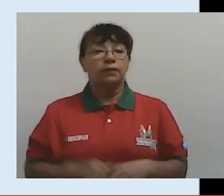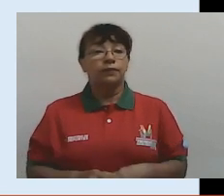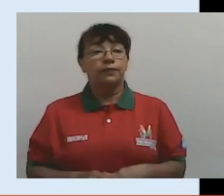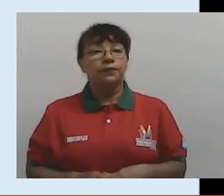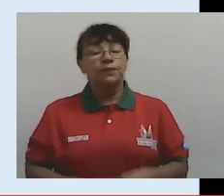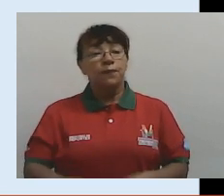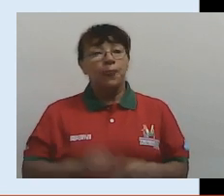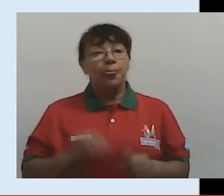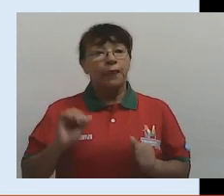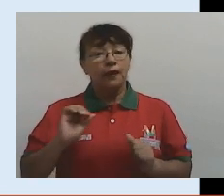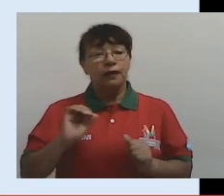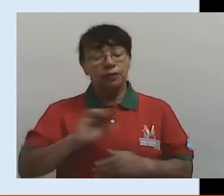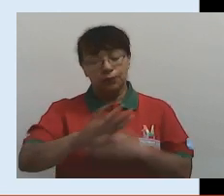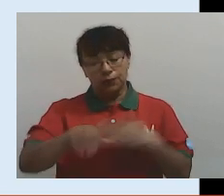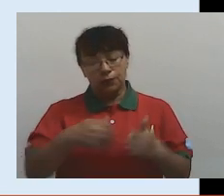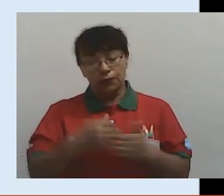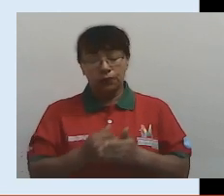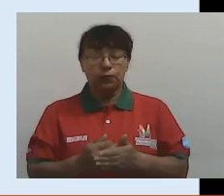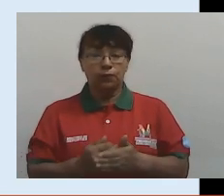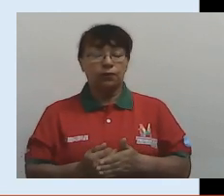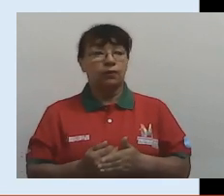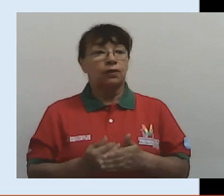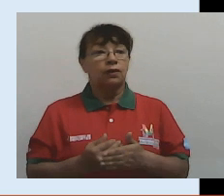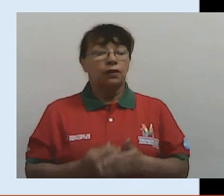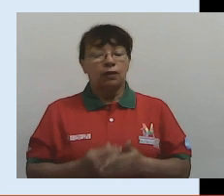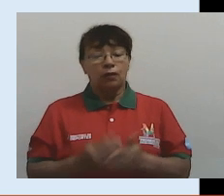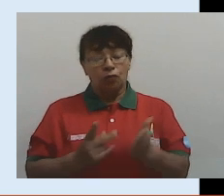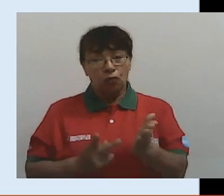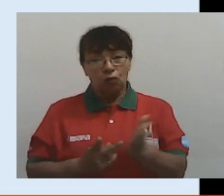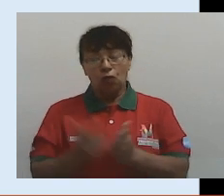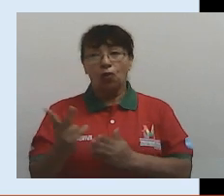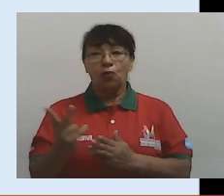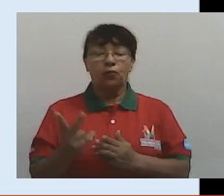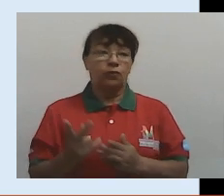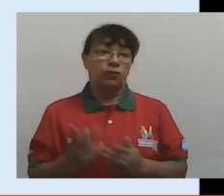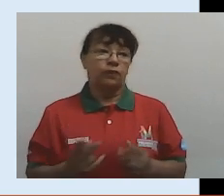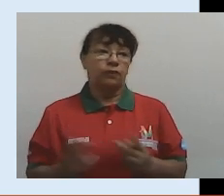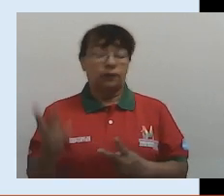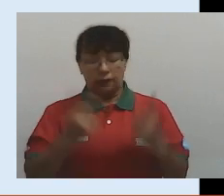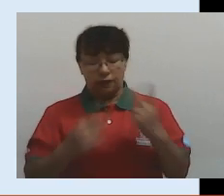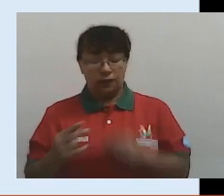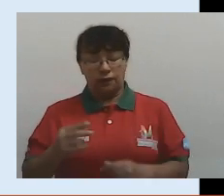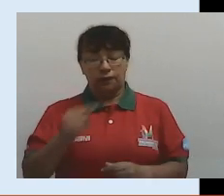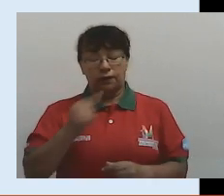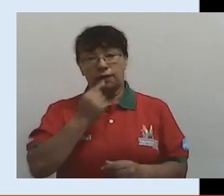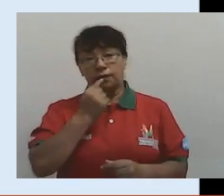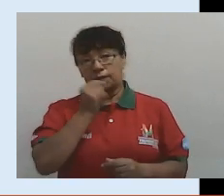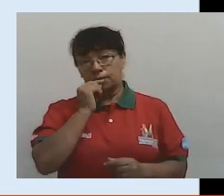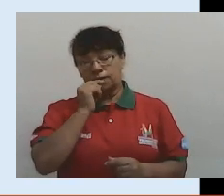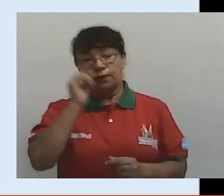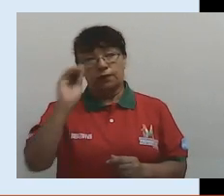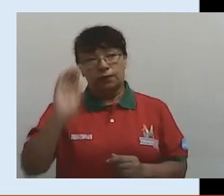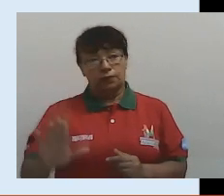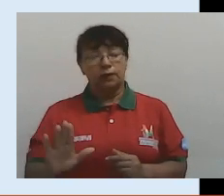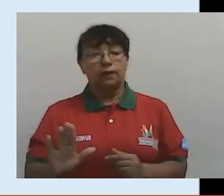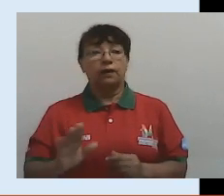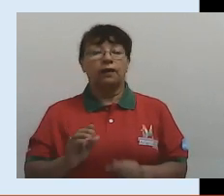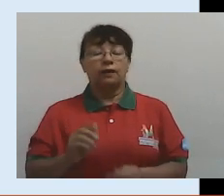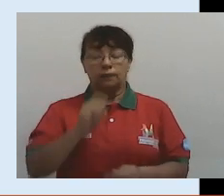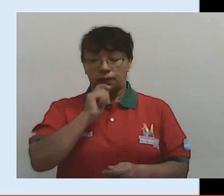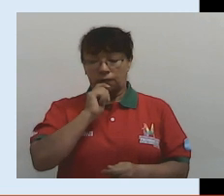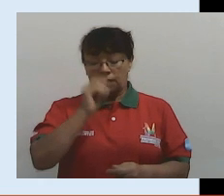y son todos los atributos y los valores que tiene que tener un juez. Honestidad, integridad,